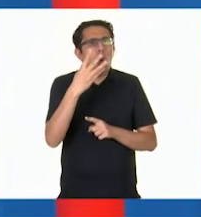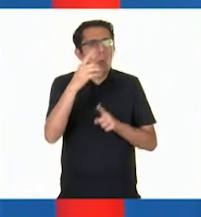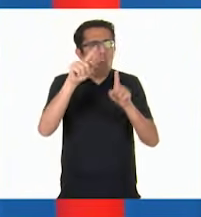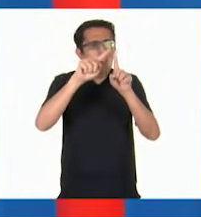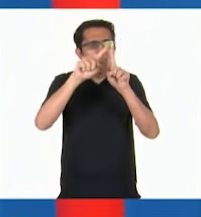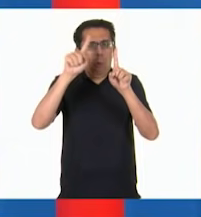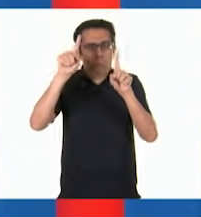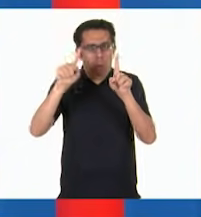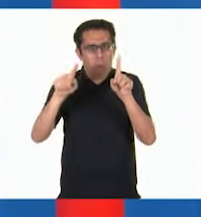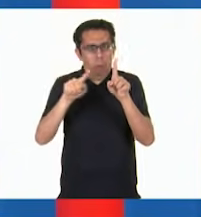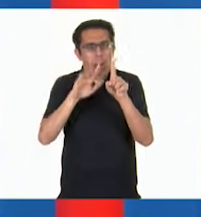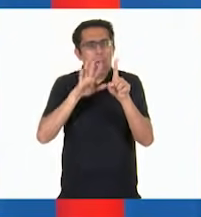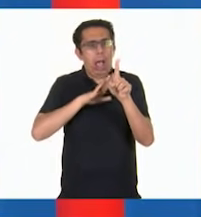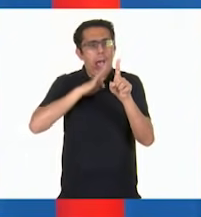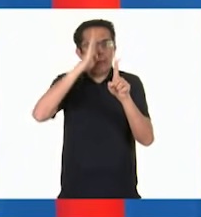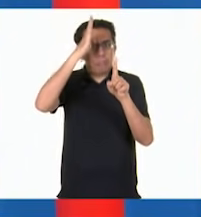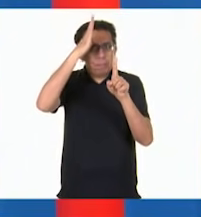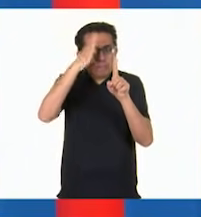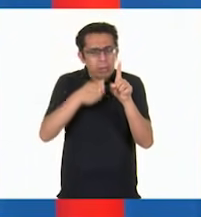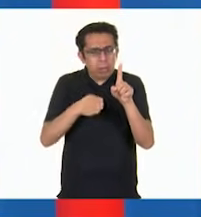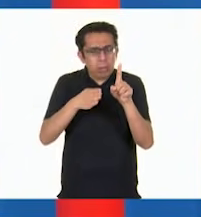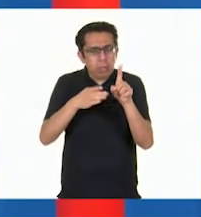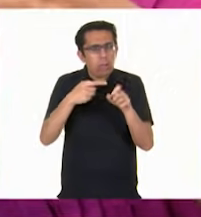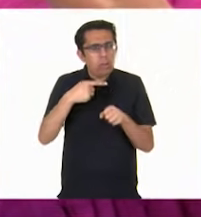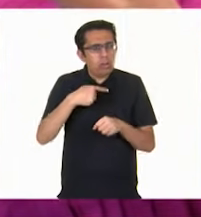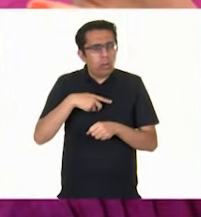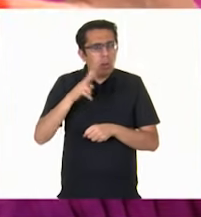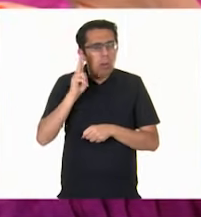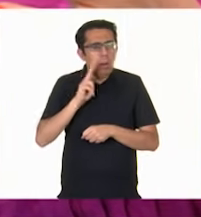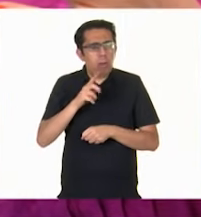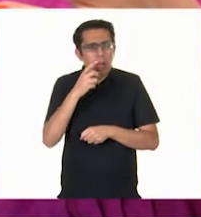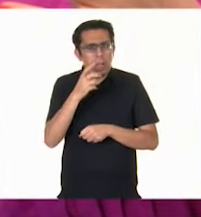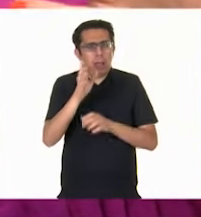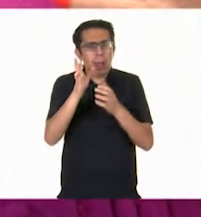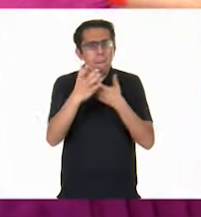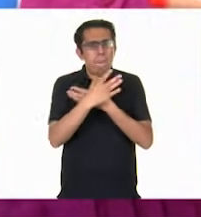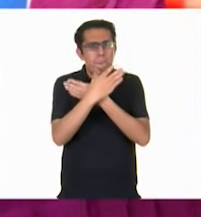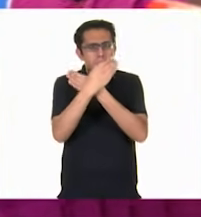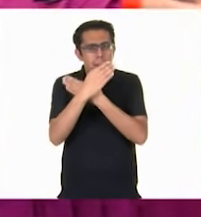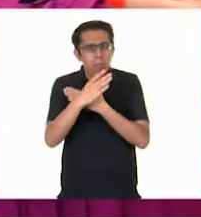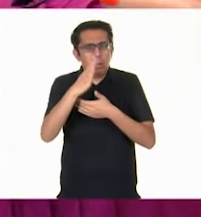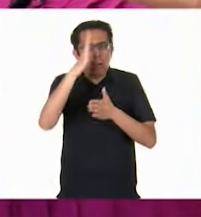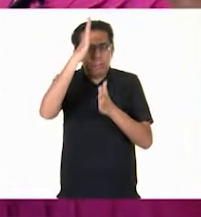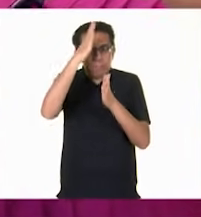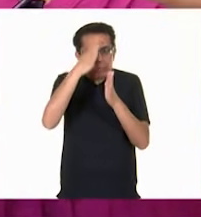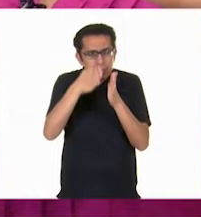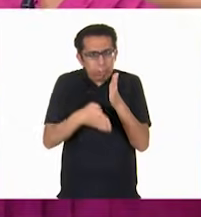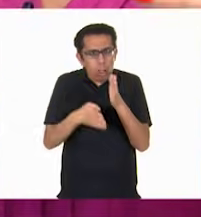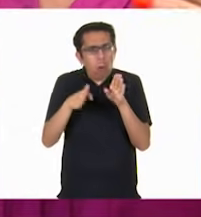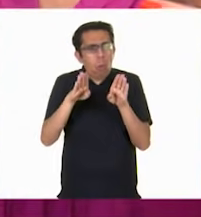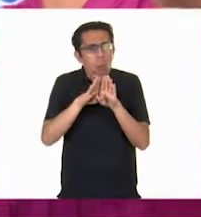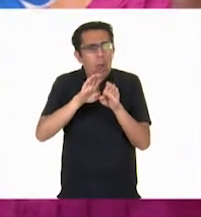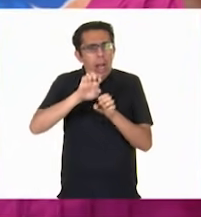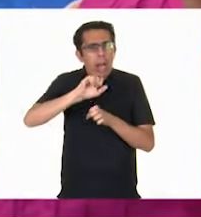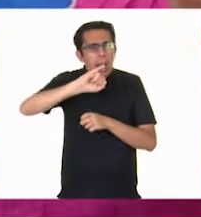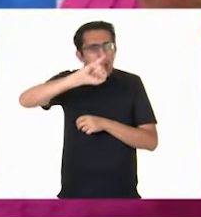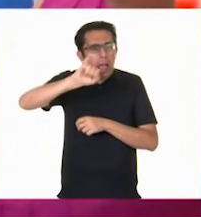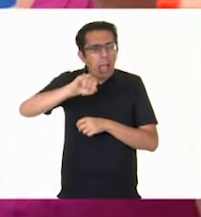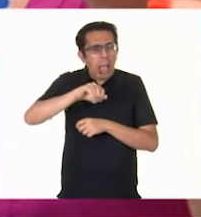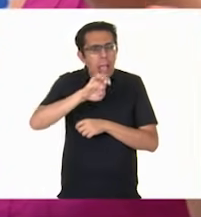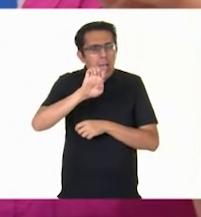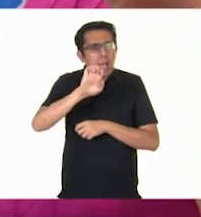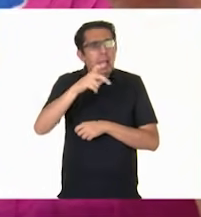eje de simetría y estoy tratando de identificarlo en esta mariposa. Y se me está dificultando un poquito.